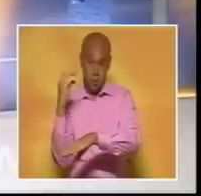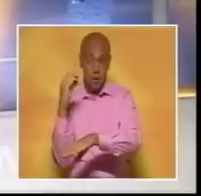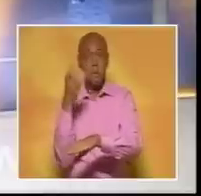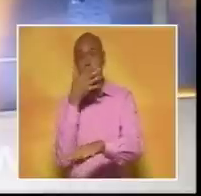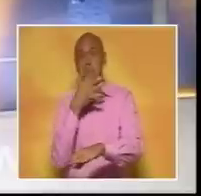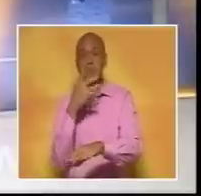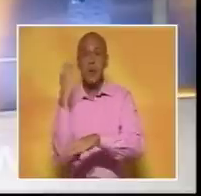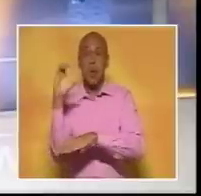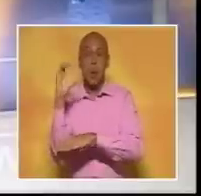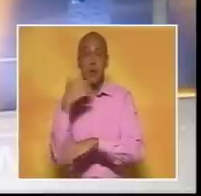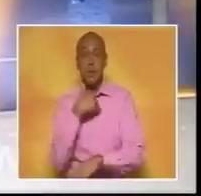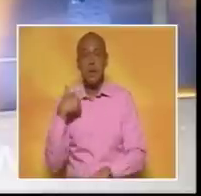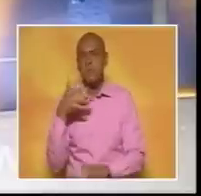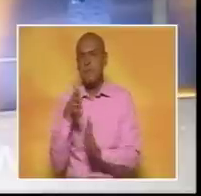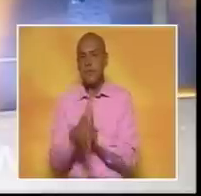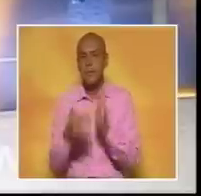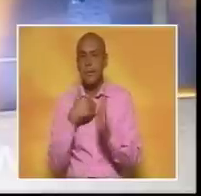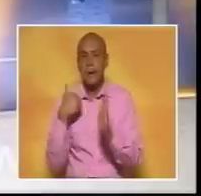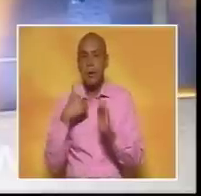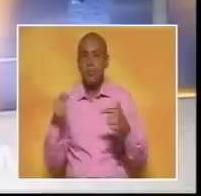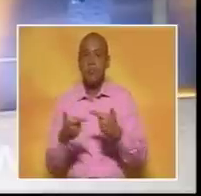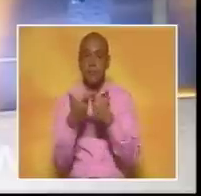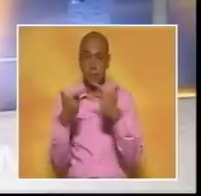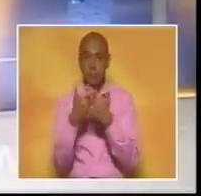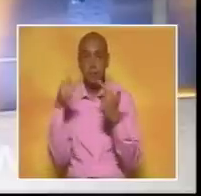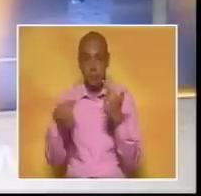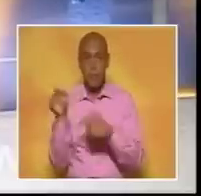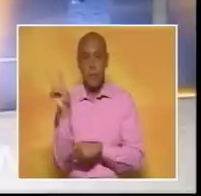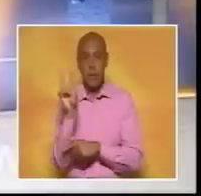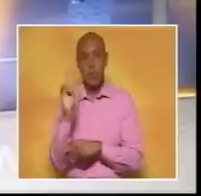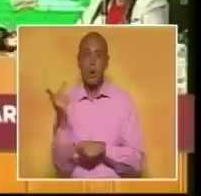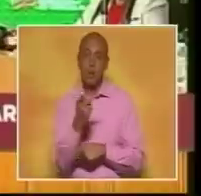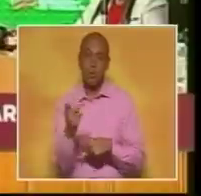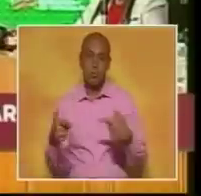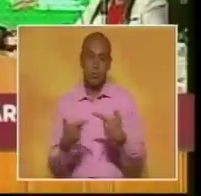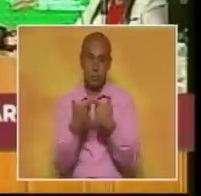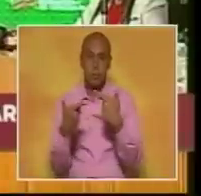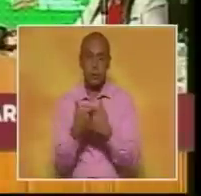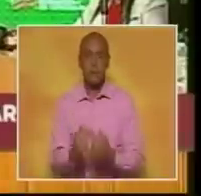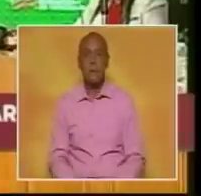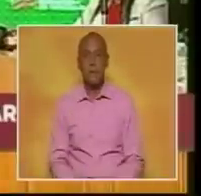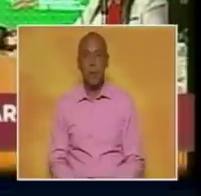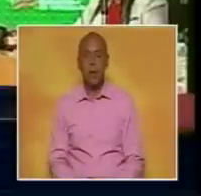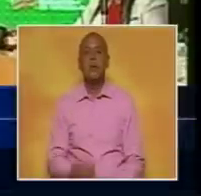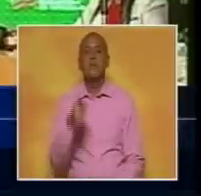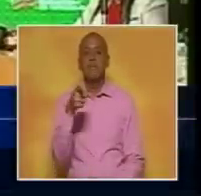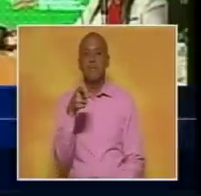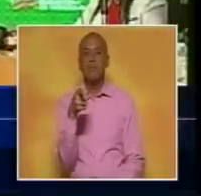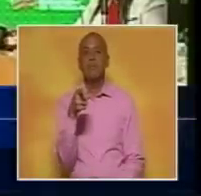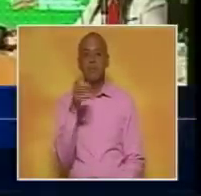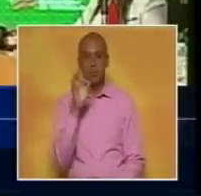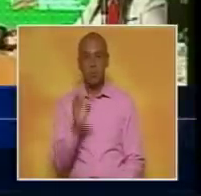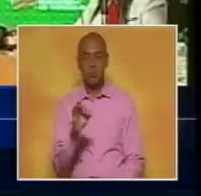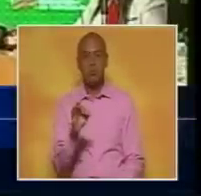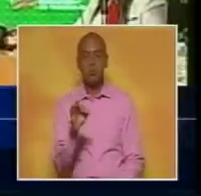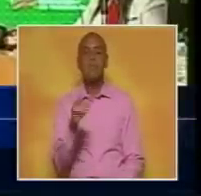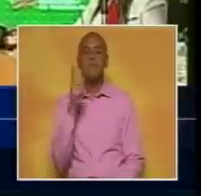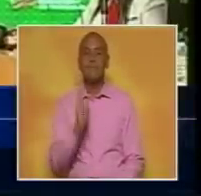Colombia intenta crear un conflicto entre ambas naciones. Instalar la